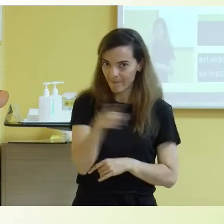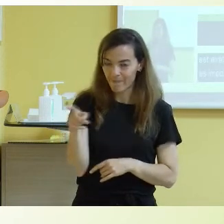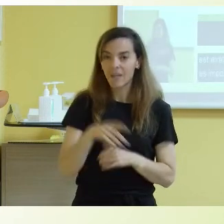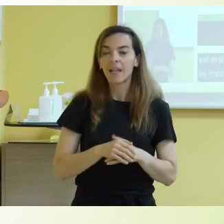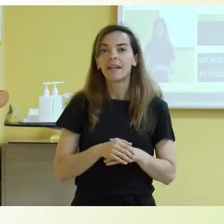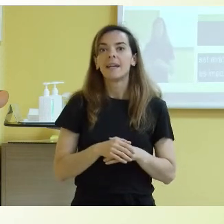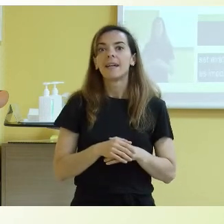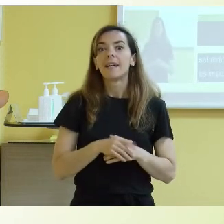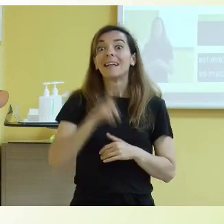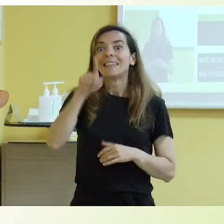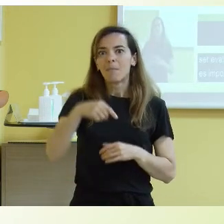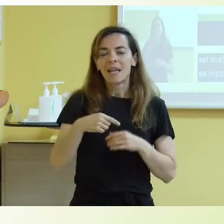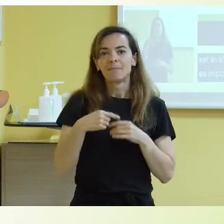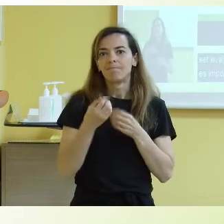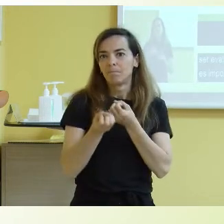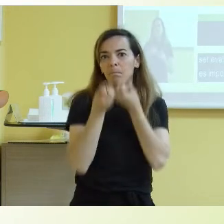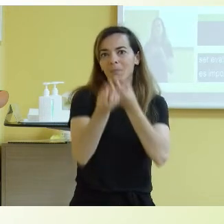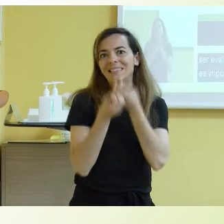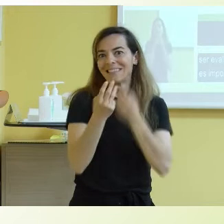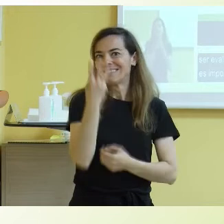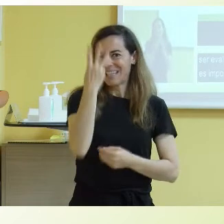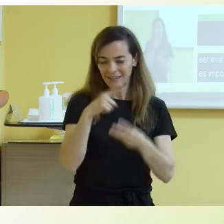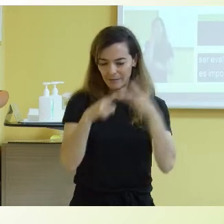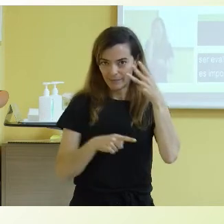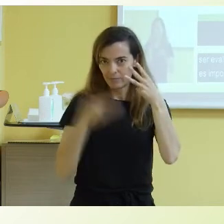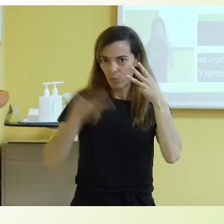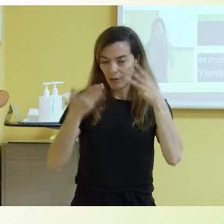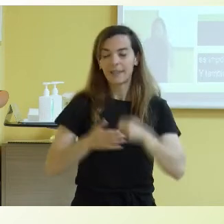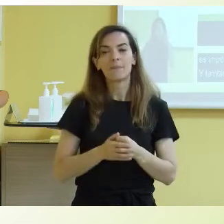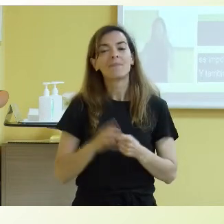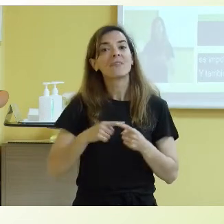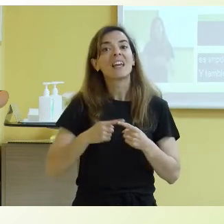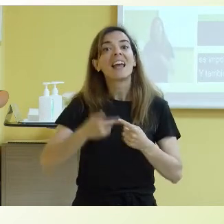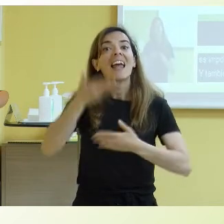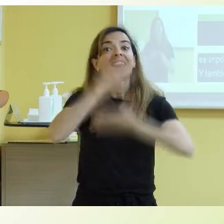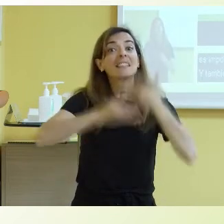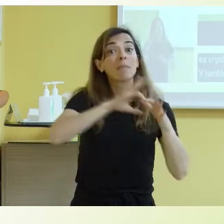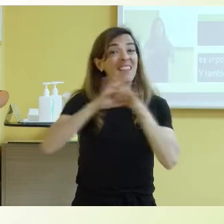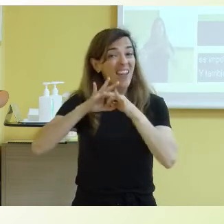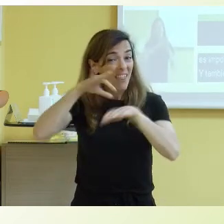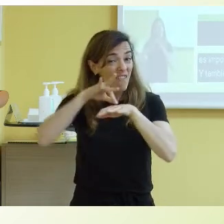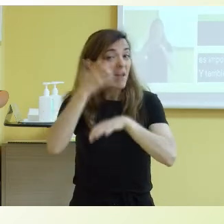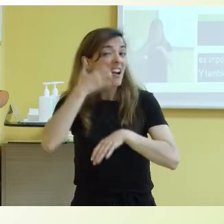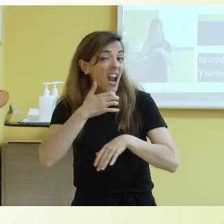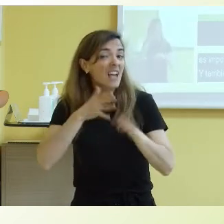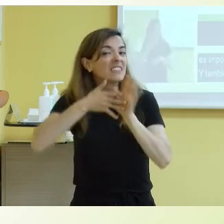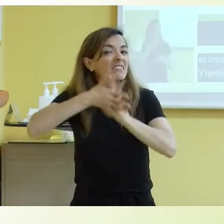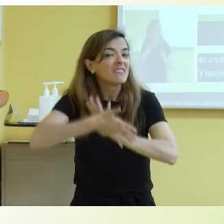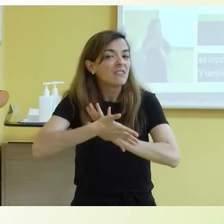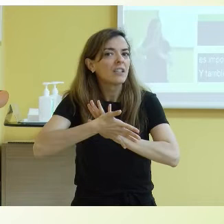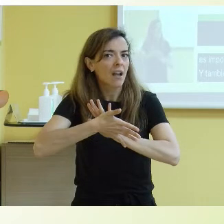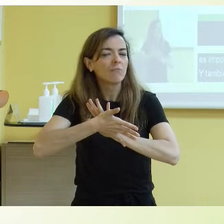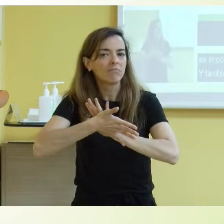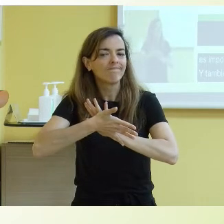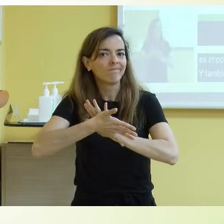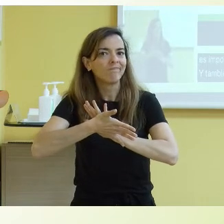Y también 3 mensajes importantes. La discapacidad asociada a una enfermedad rara constituye uno de los aspectos más